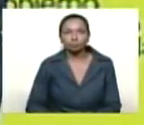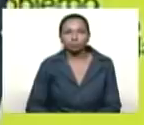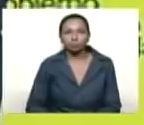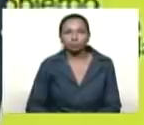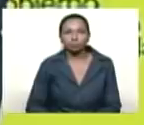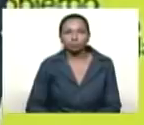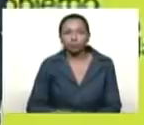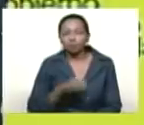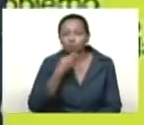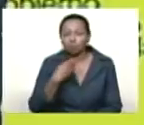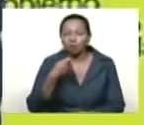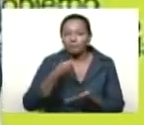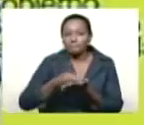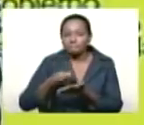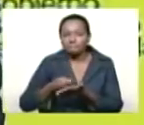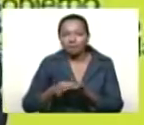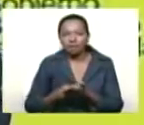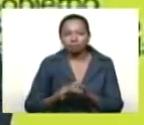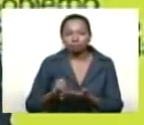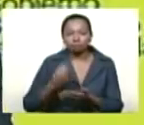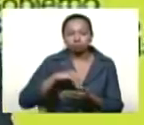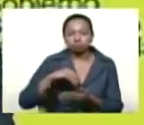con buenos sueldos, buenos ingresos.